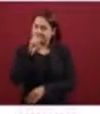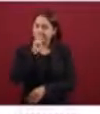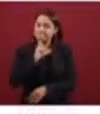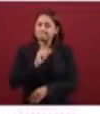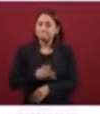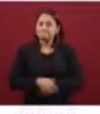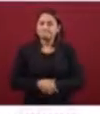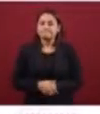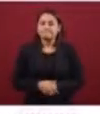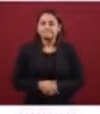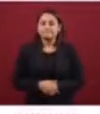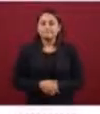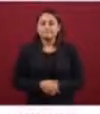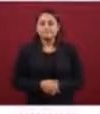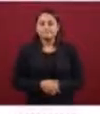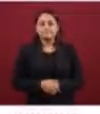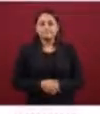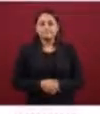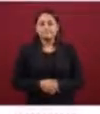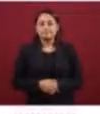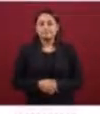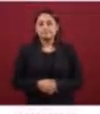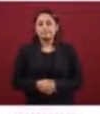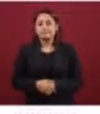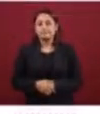es totalmente falso.